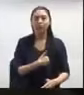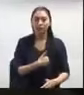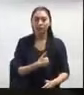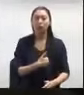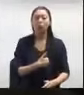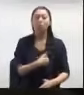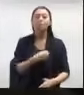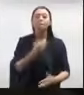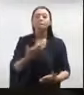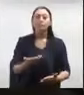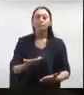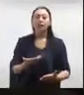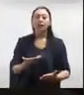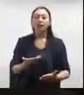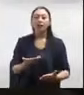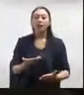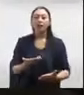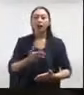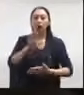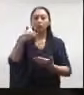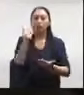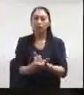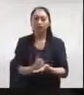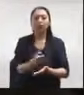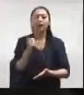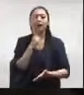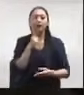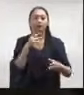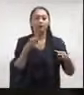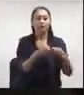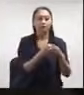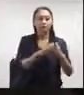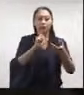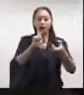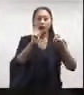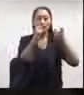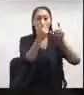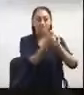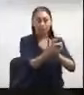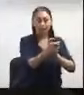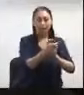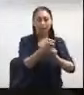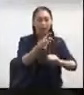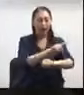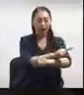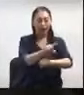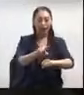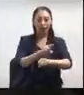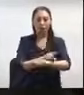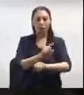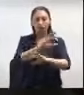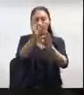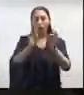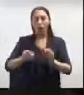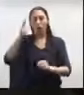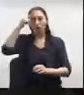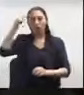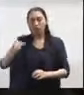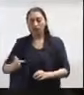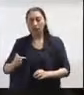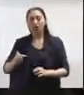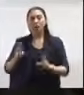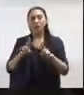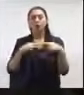instancia de jefes de bloque para que cambien la hora o el día de una sesión plenaria.